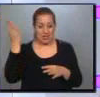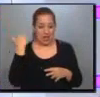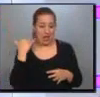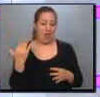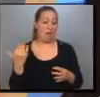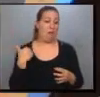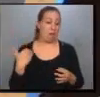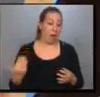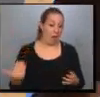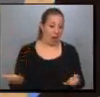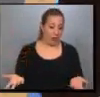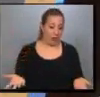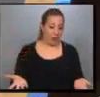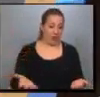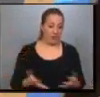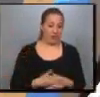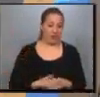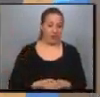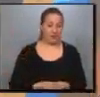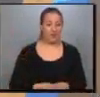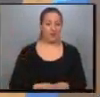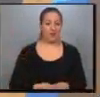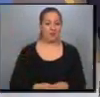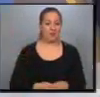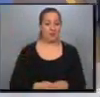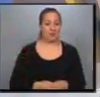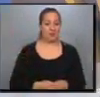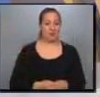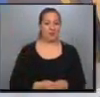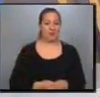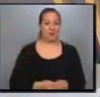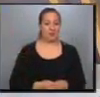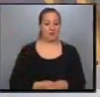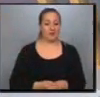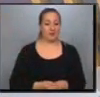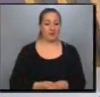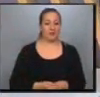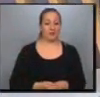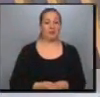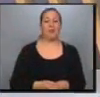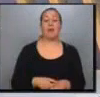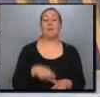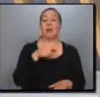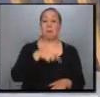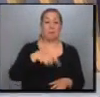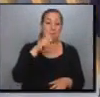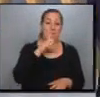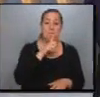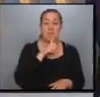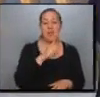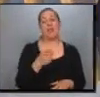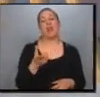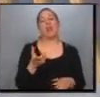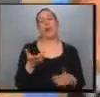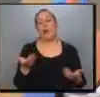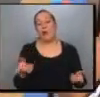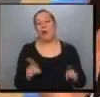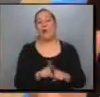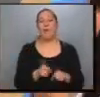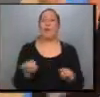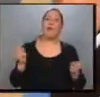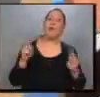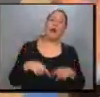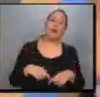un... Ese quedó colgado de la palmera. Brad Pitt, que vuelve para atrás y dice, bueno, mirá, porque